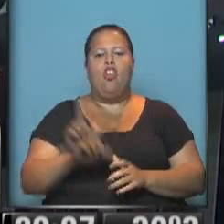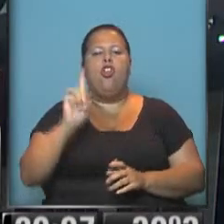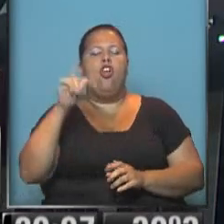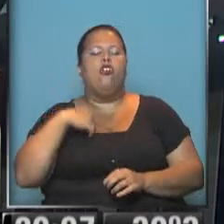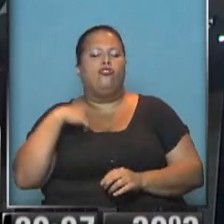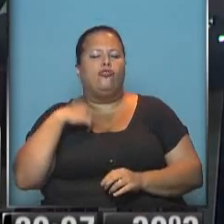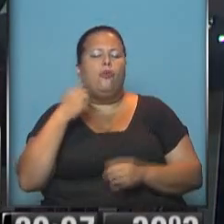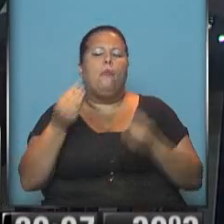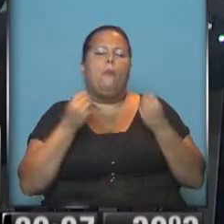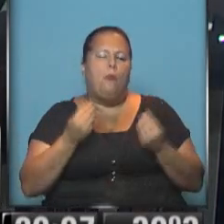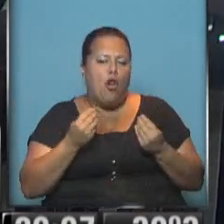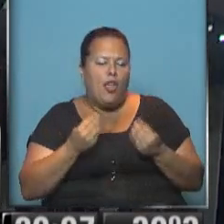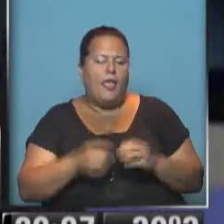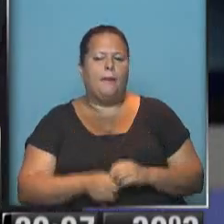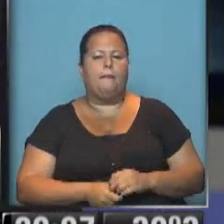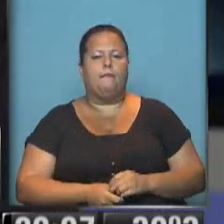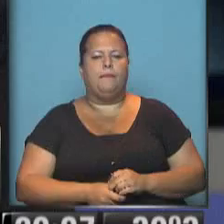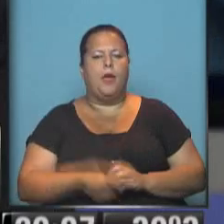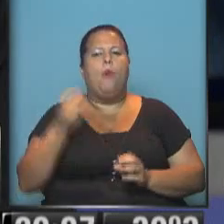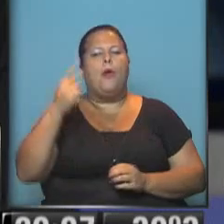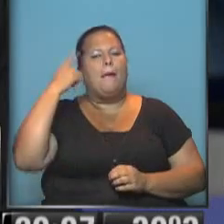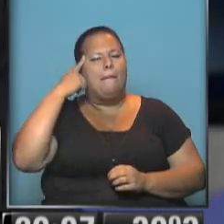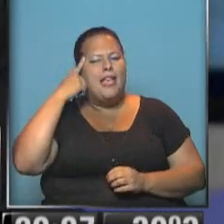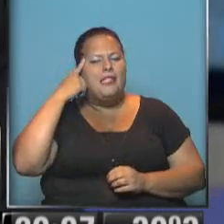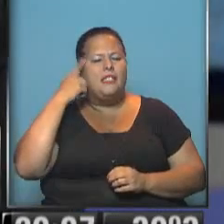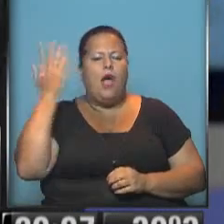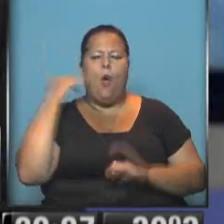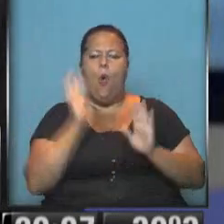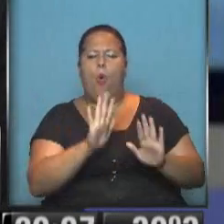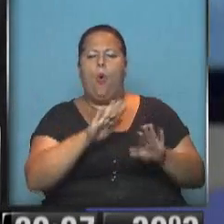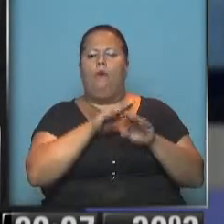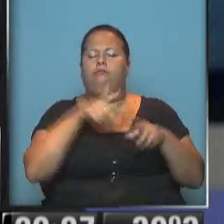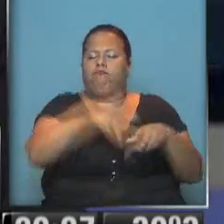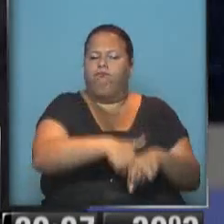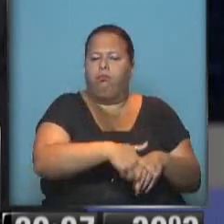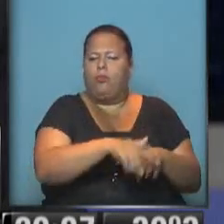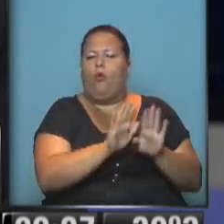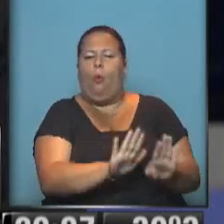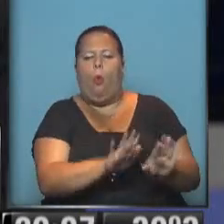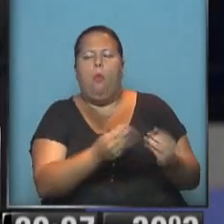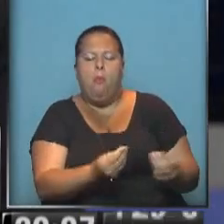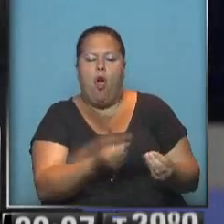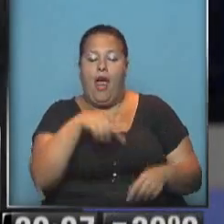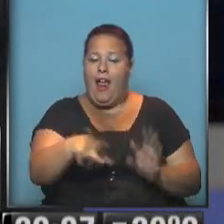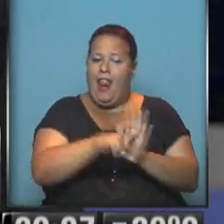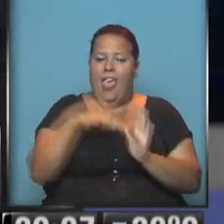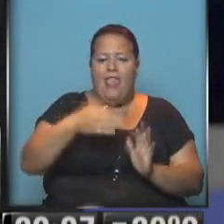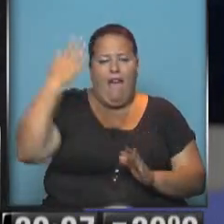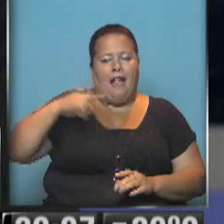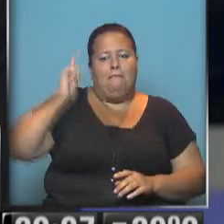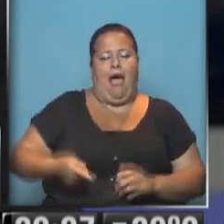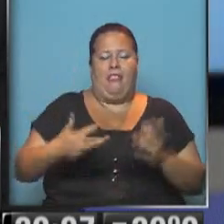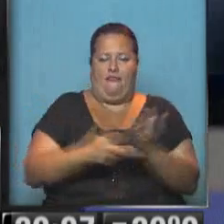segundo. ¿Por qué piensa que estuvo tanto tiempo parado? Porque esta medida la tendría que haber tomado el